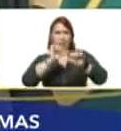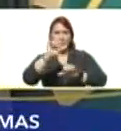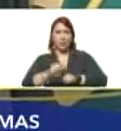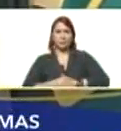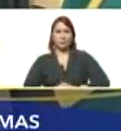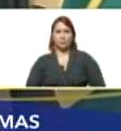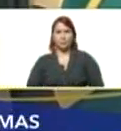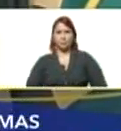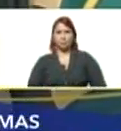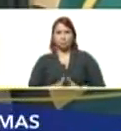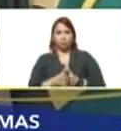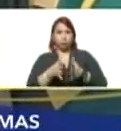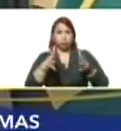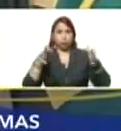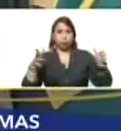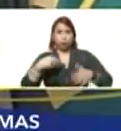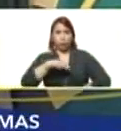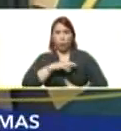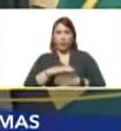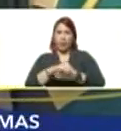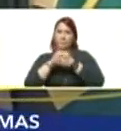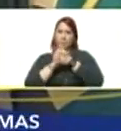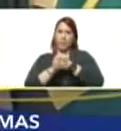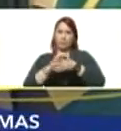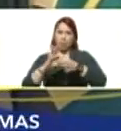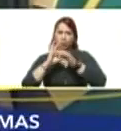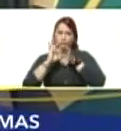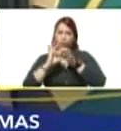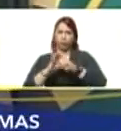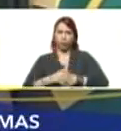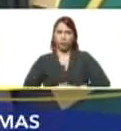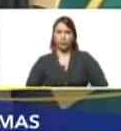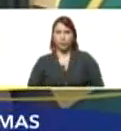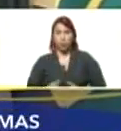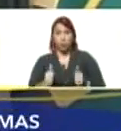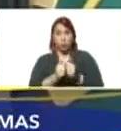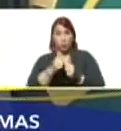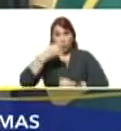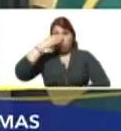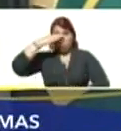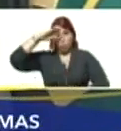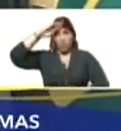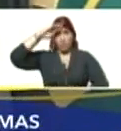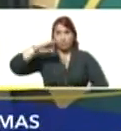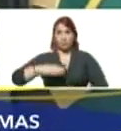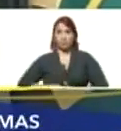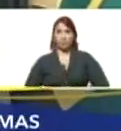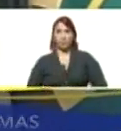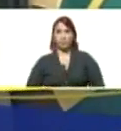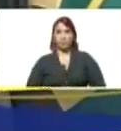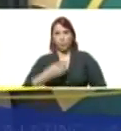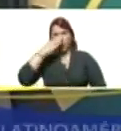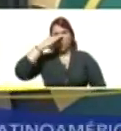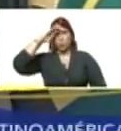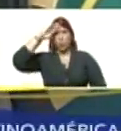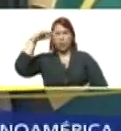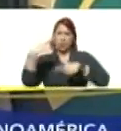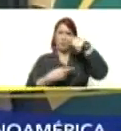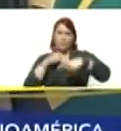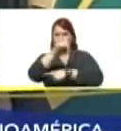Es muy grande nuestra amistad con Cuba, la Cuba